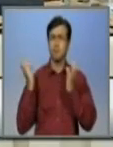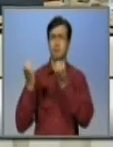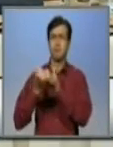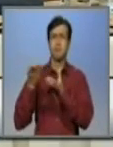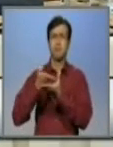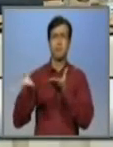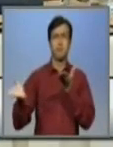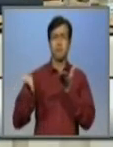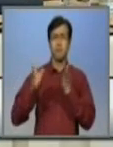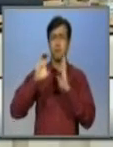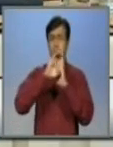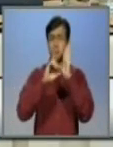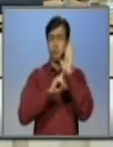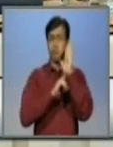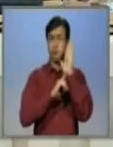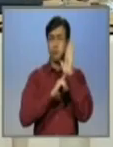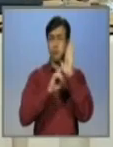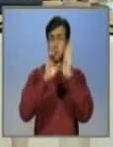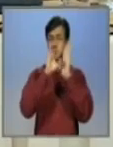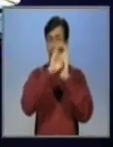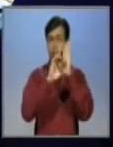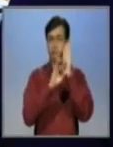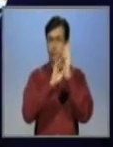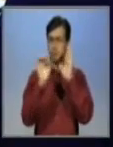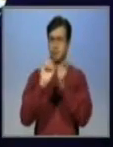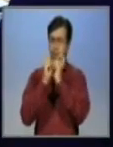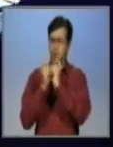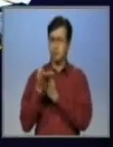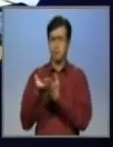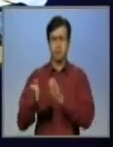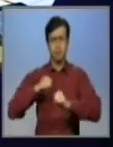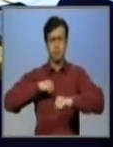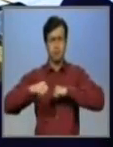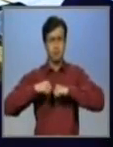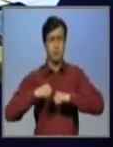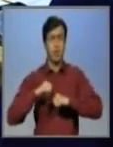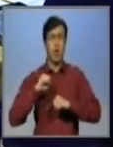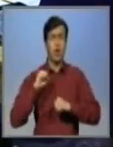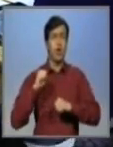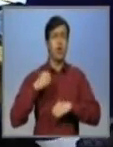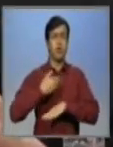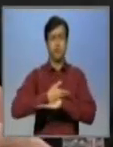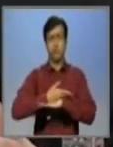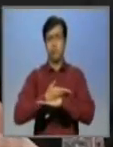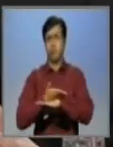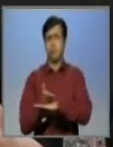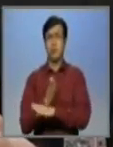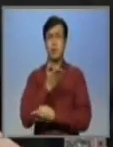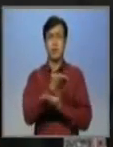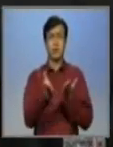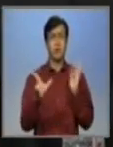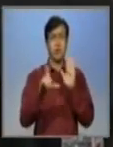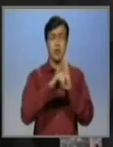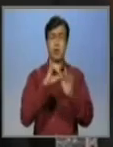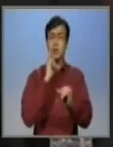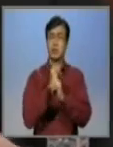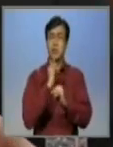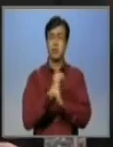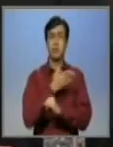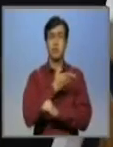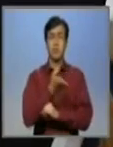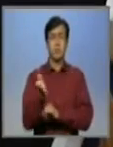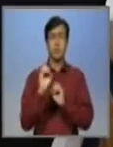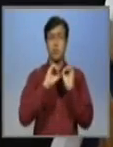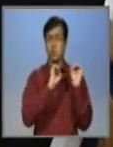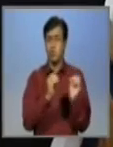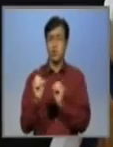enmiendas constitucionales se desarrolló a doble jornada. Compareció el defensor del pueblo para señalar que la propia ley de la institución debería determinar su